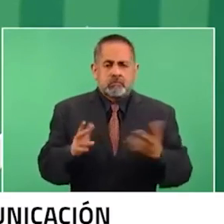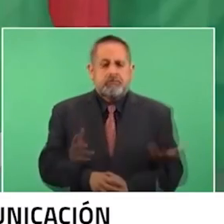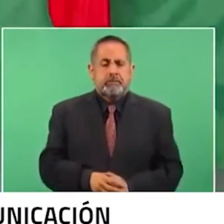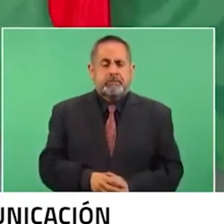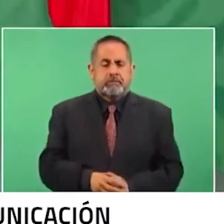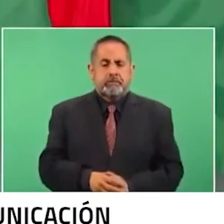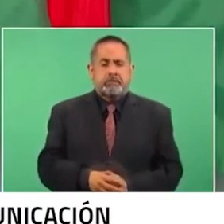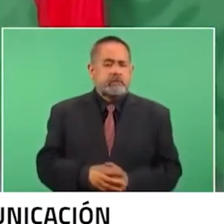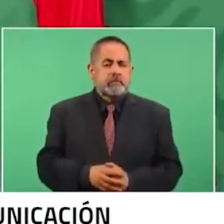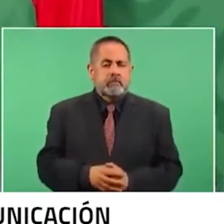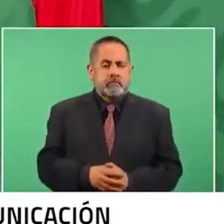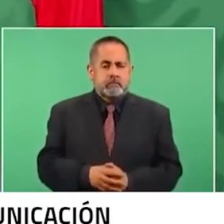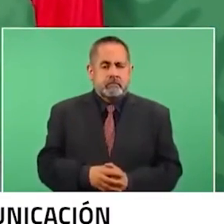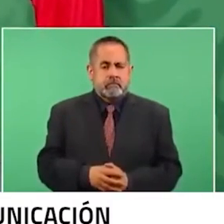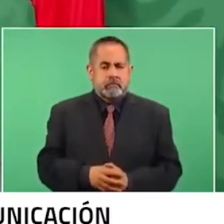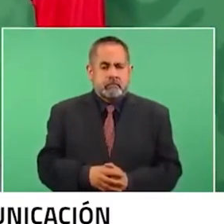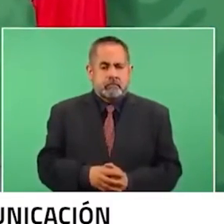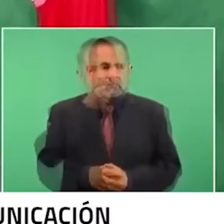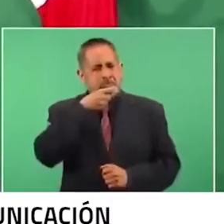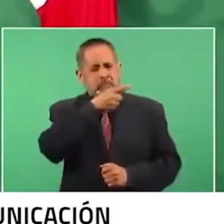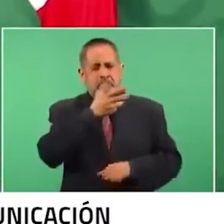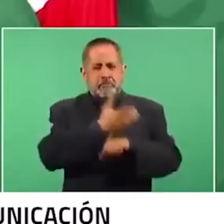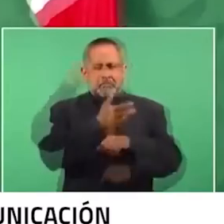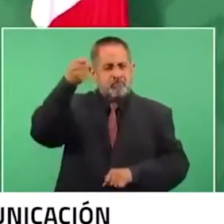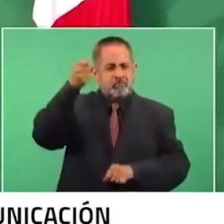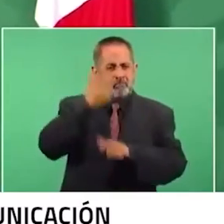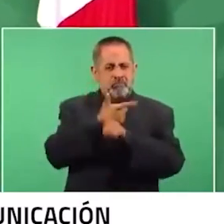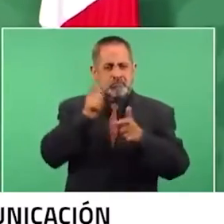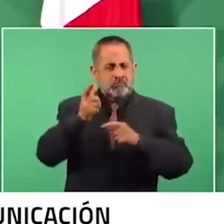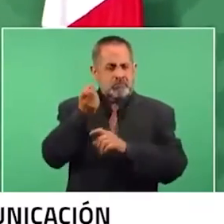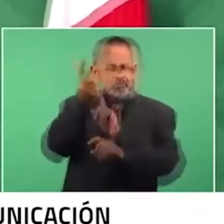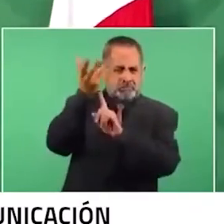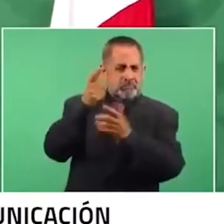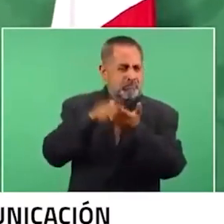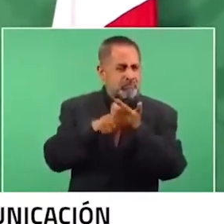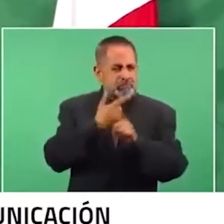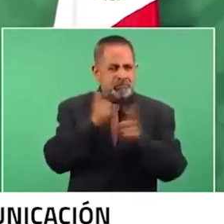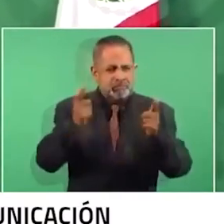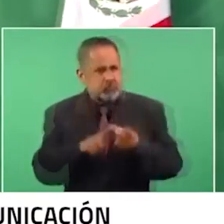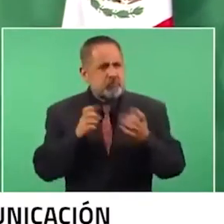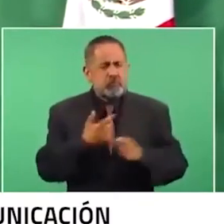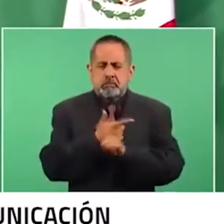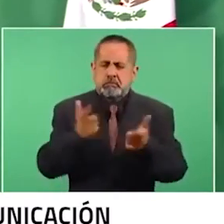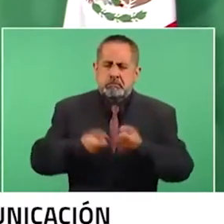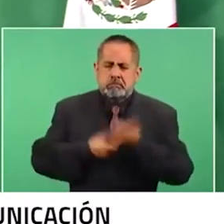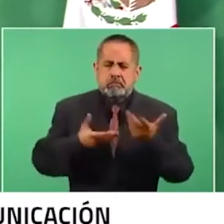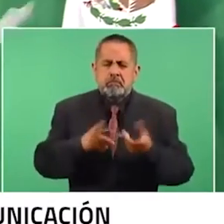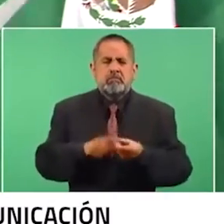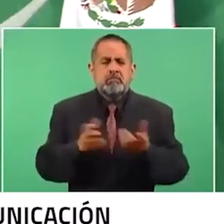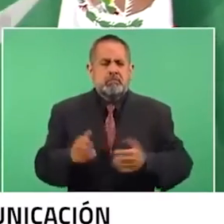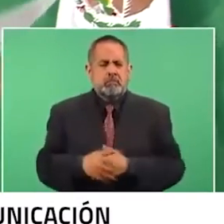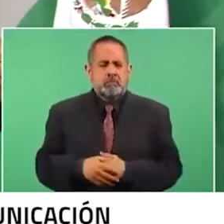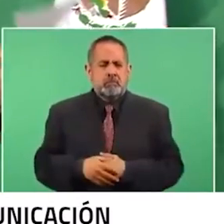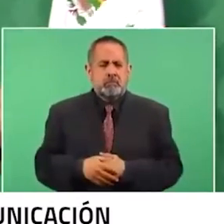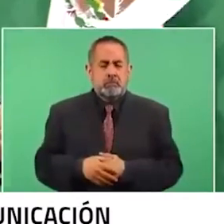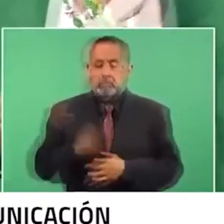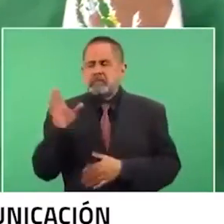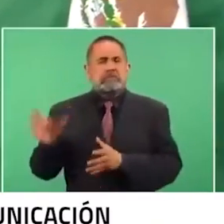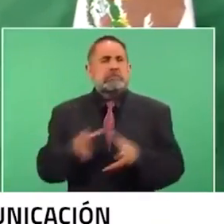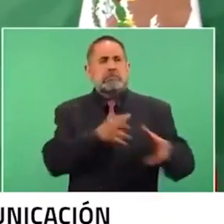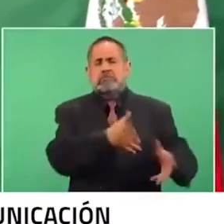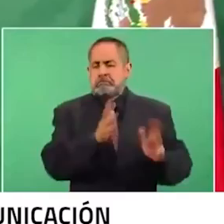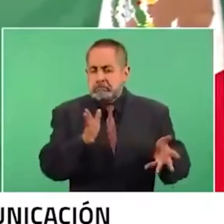y que lastra la libertad de nueva york es un símbolo vacío nada más fue el regalo de los franceses